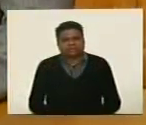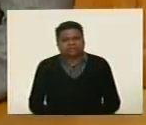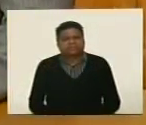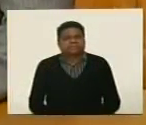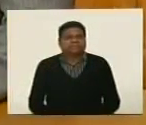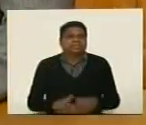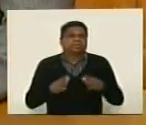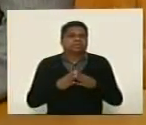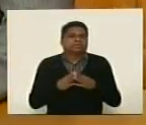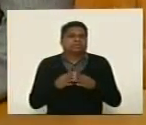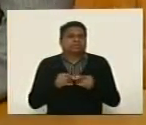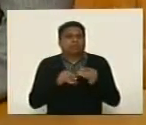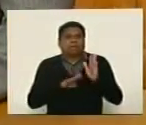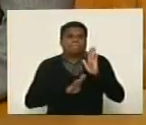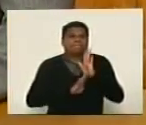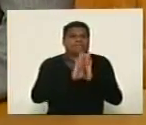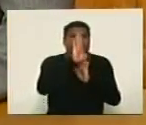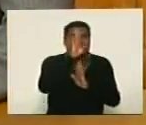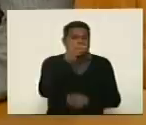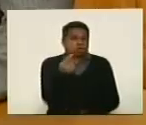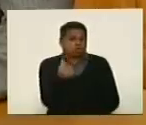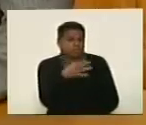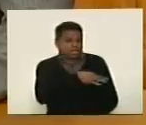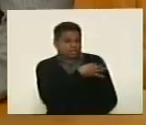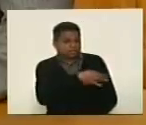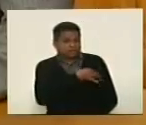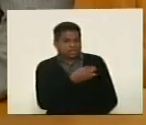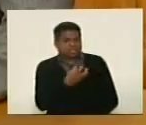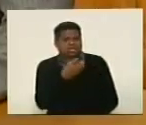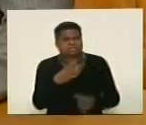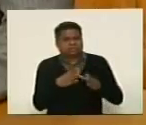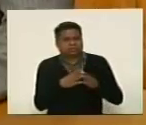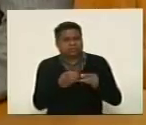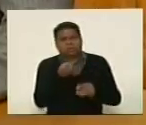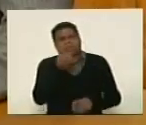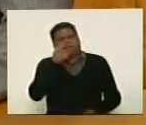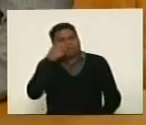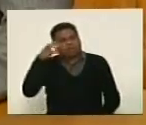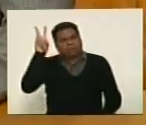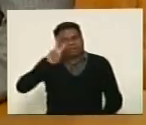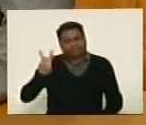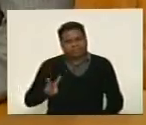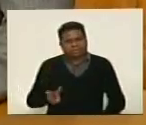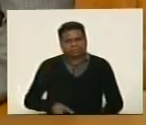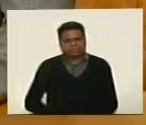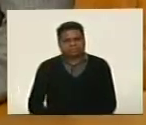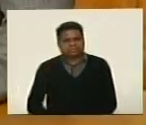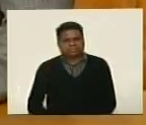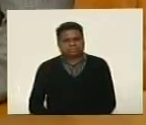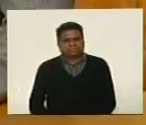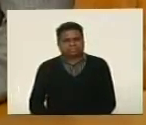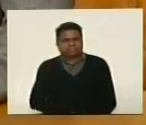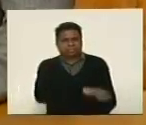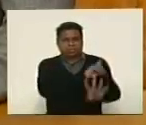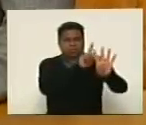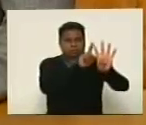recuperación económica y social para beneficio esencial del pueblo venezolano.